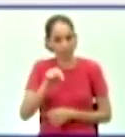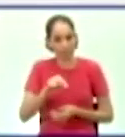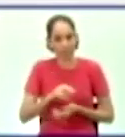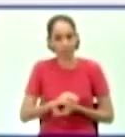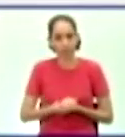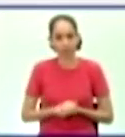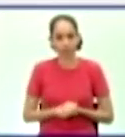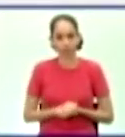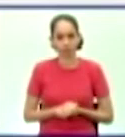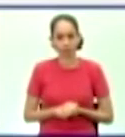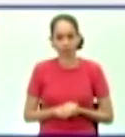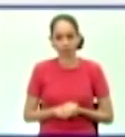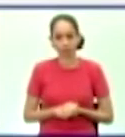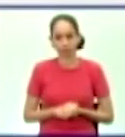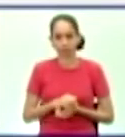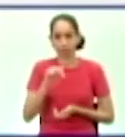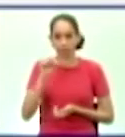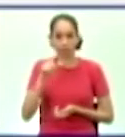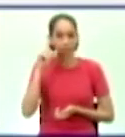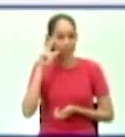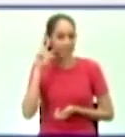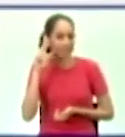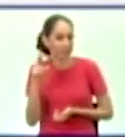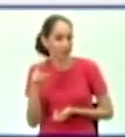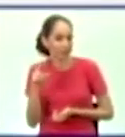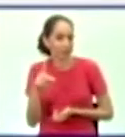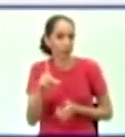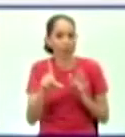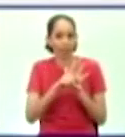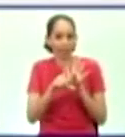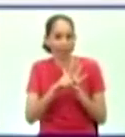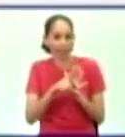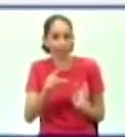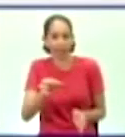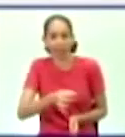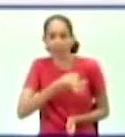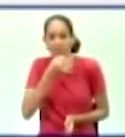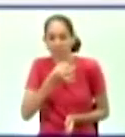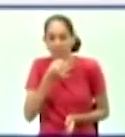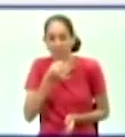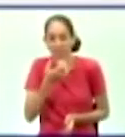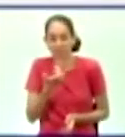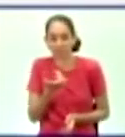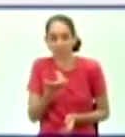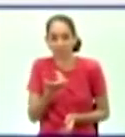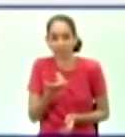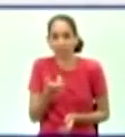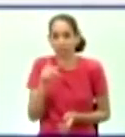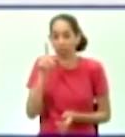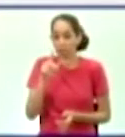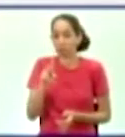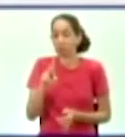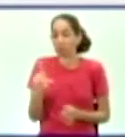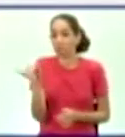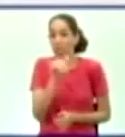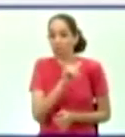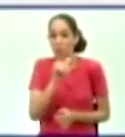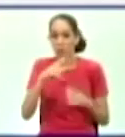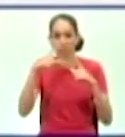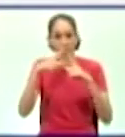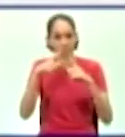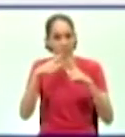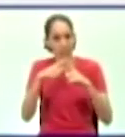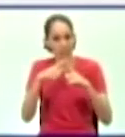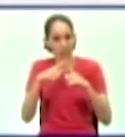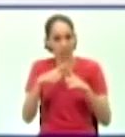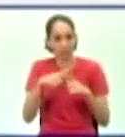vamos a recordar los teoremas de igualdad de triángulos. Dos triángulos son iguales si tienen